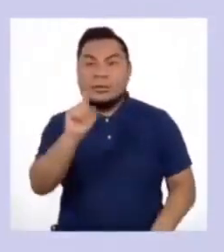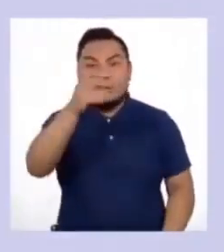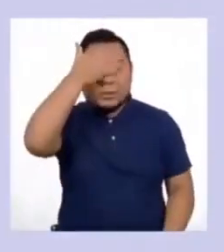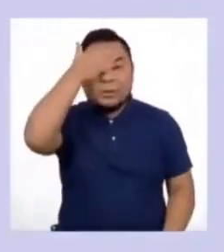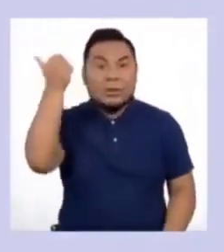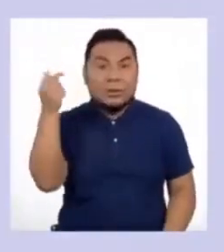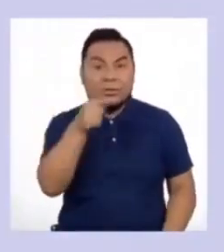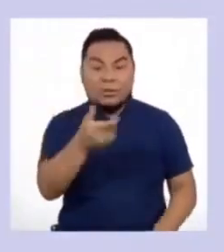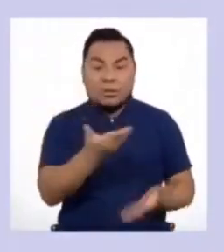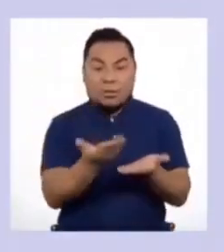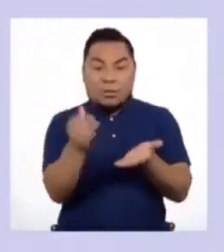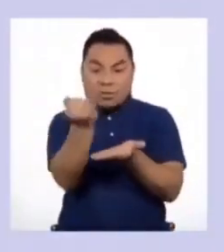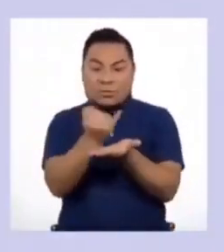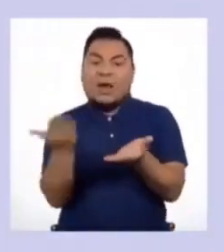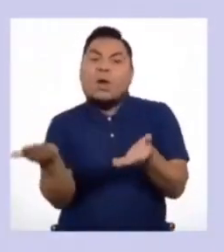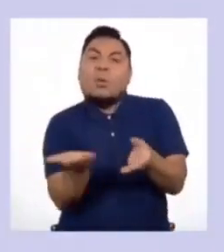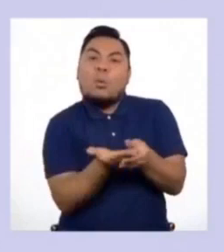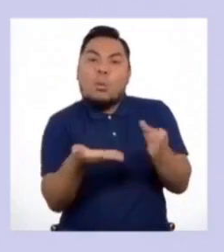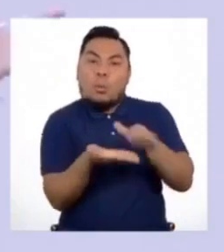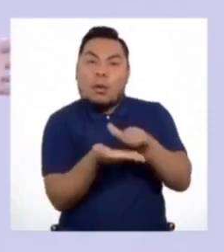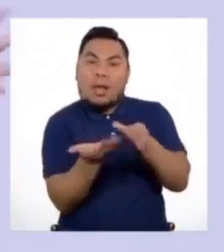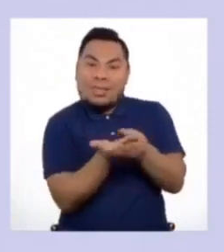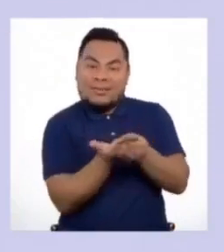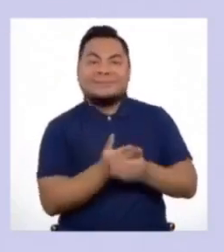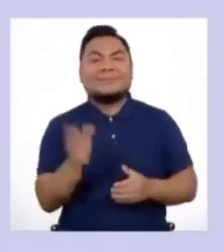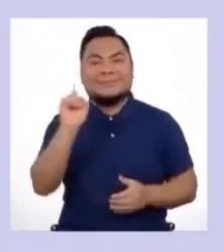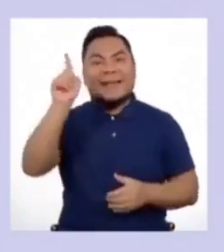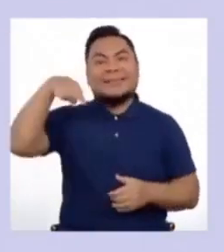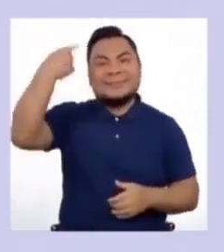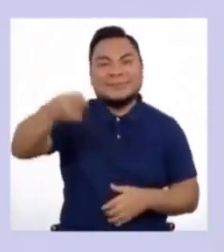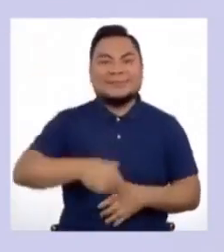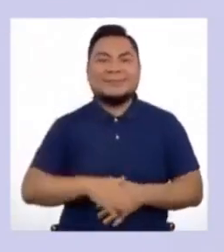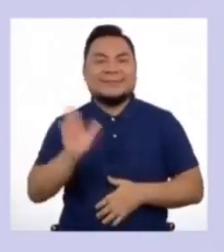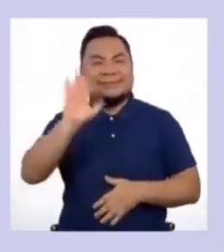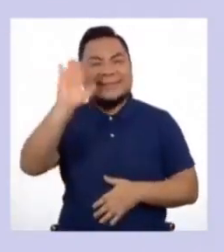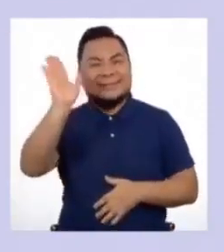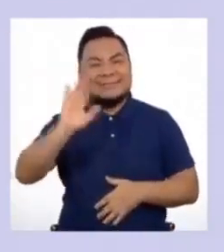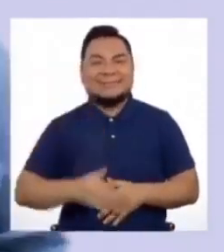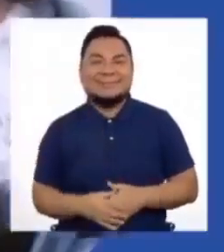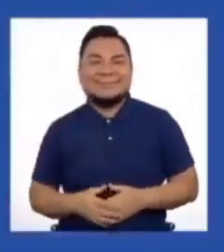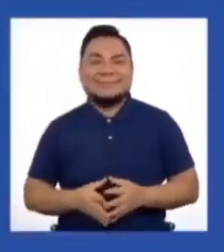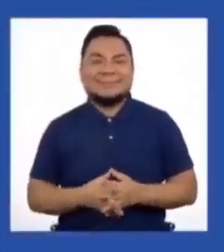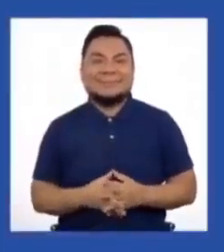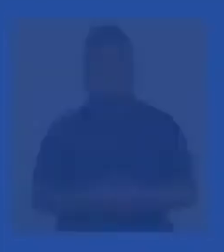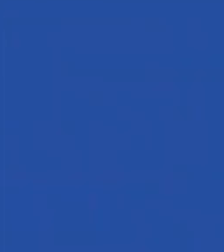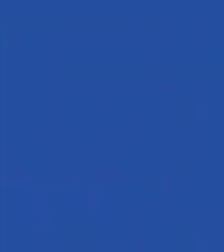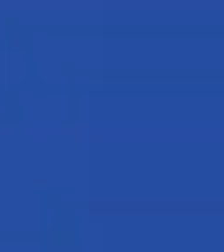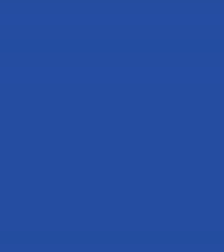olviden de guardar sus trabajos en sus portafolios. Nos vemos hasta la próxima. Un abrazo. Chao.